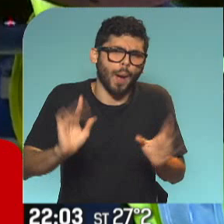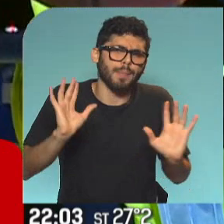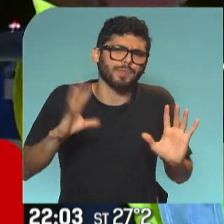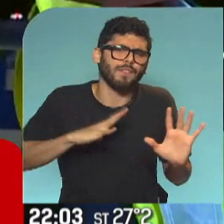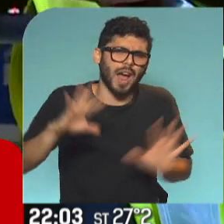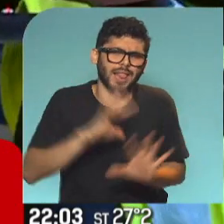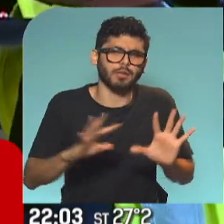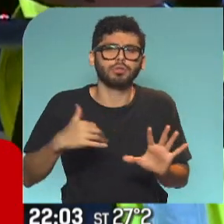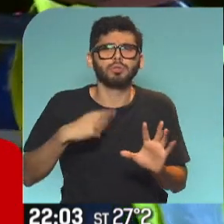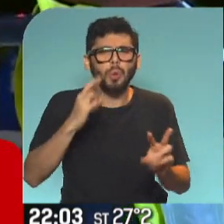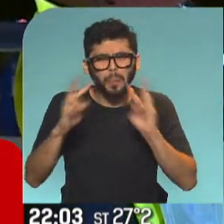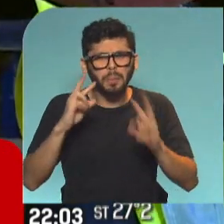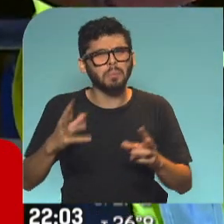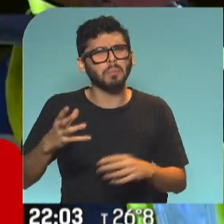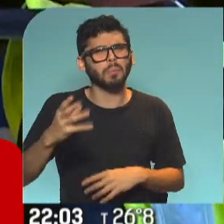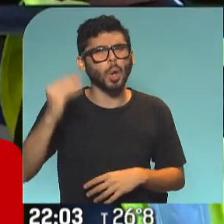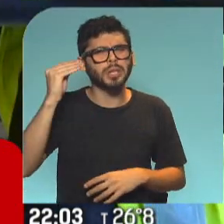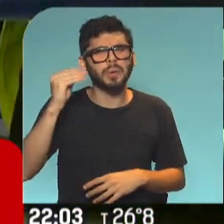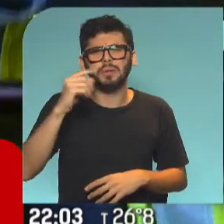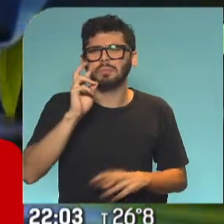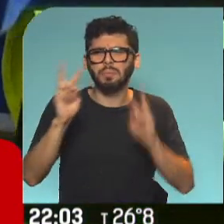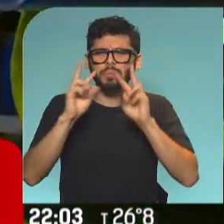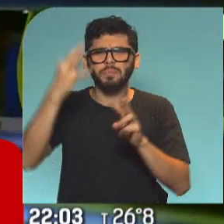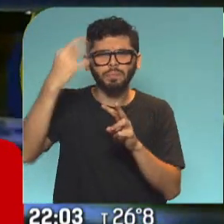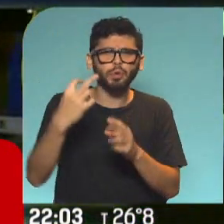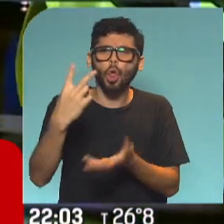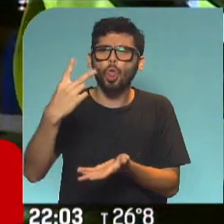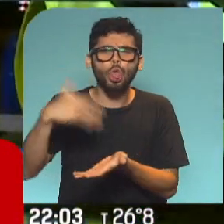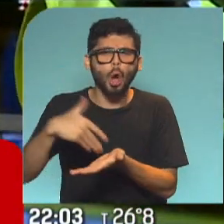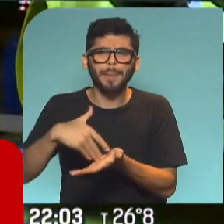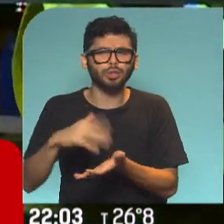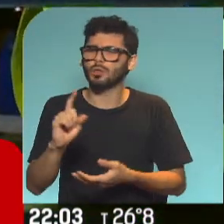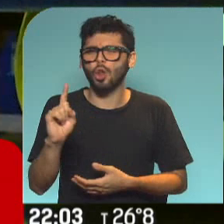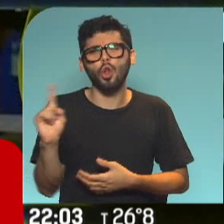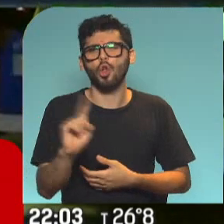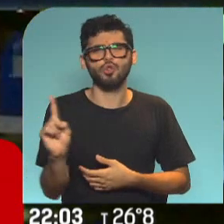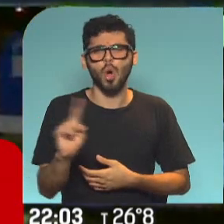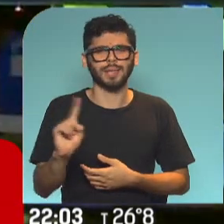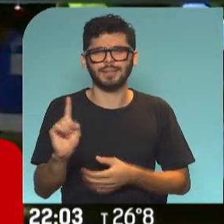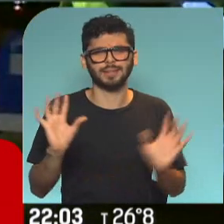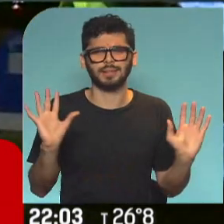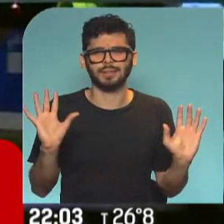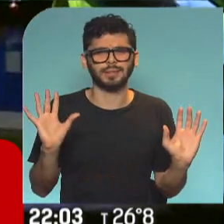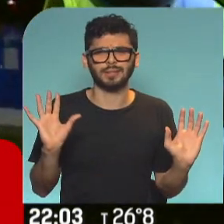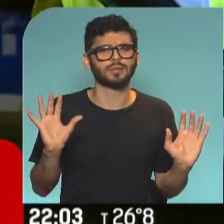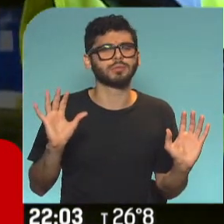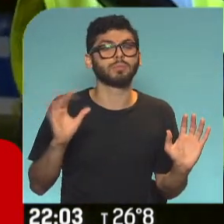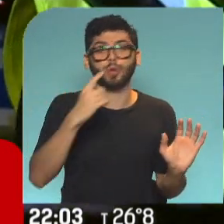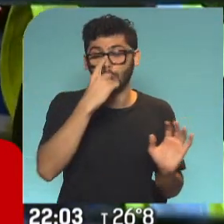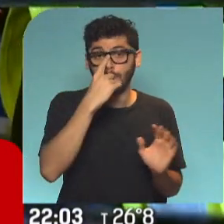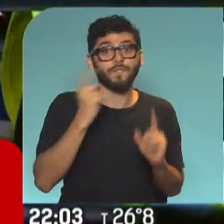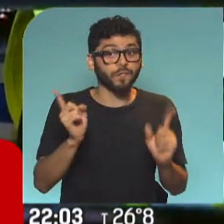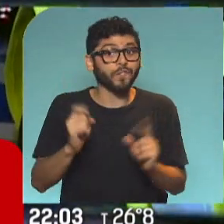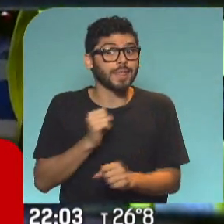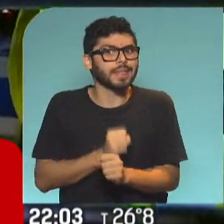decir que vi que estuvo circulando por ahí, que se trataba de 2 millones de dosis, no es así. no se trata de ese monto, pero estamos